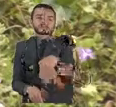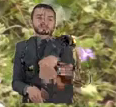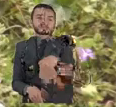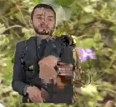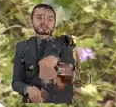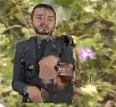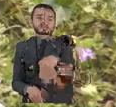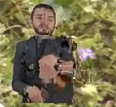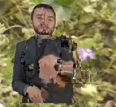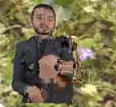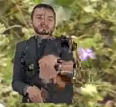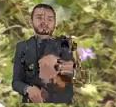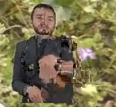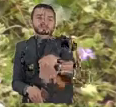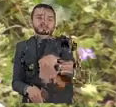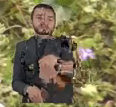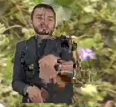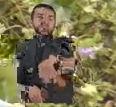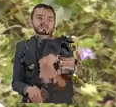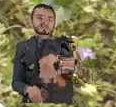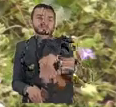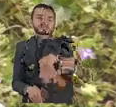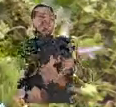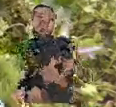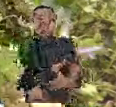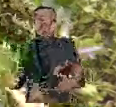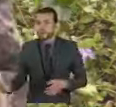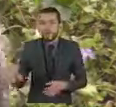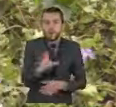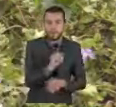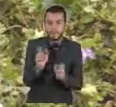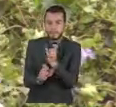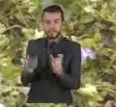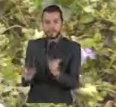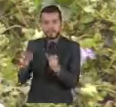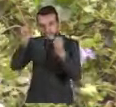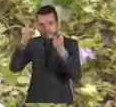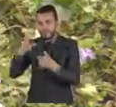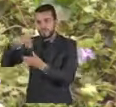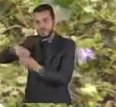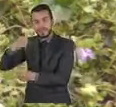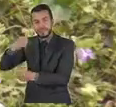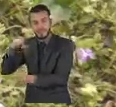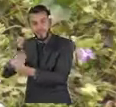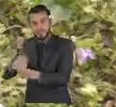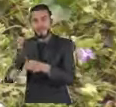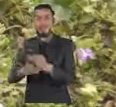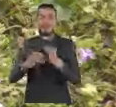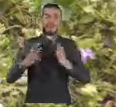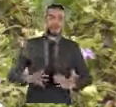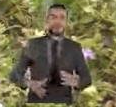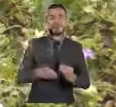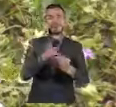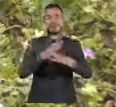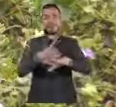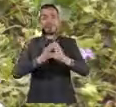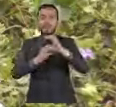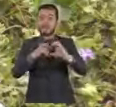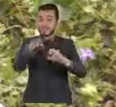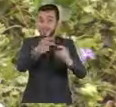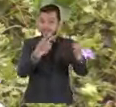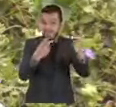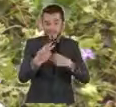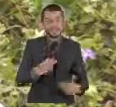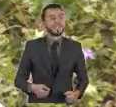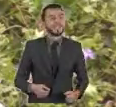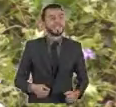Analítica de Datos, y a todos los demás funcionarios y servidores públicos, ciudadanos, medios de comunicación que nos acompañan.